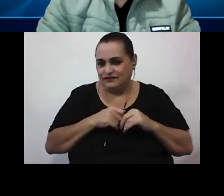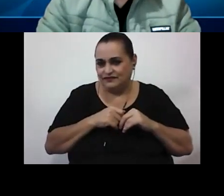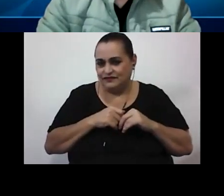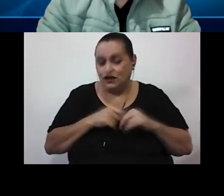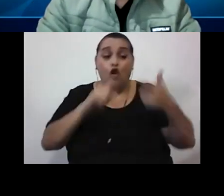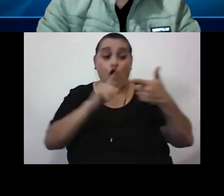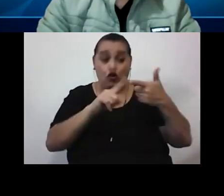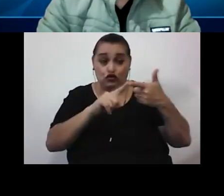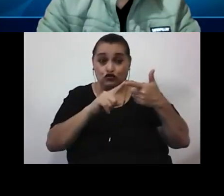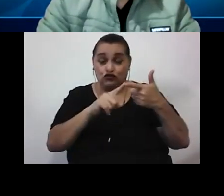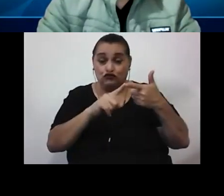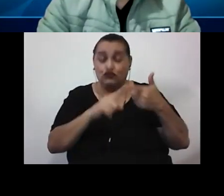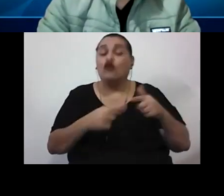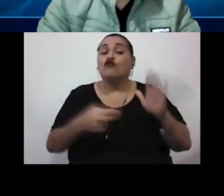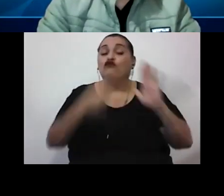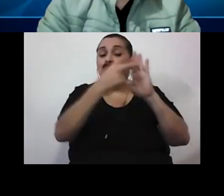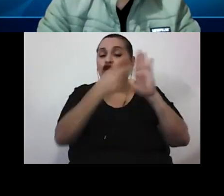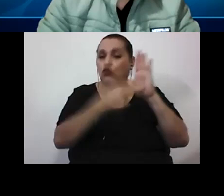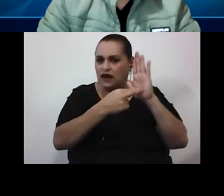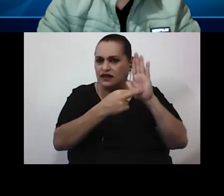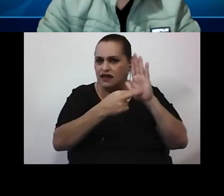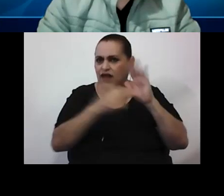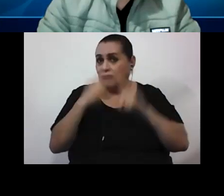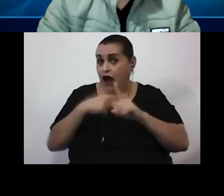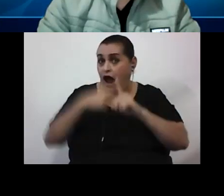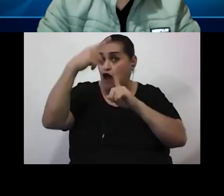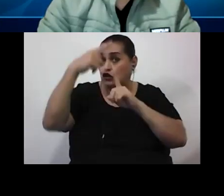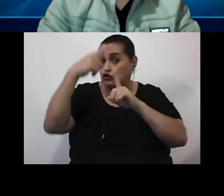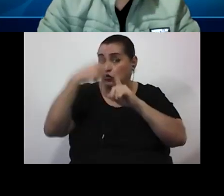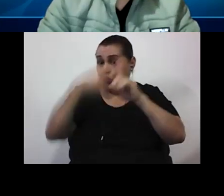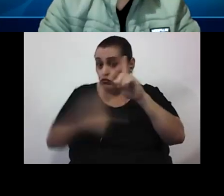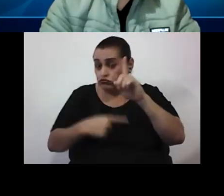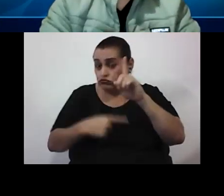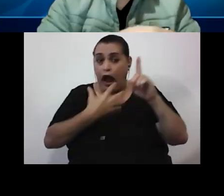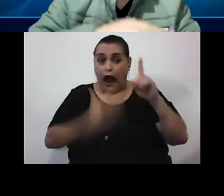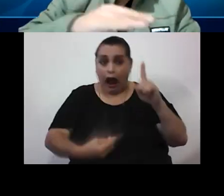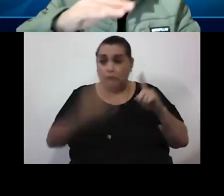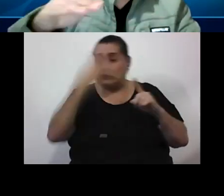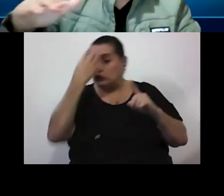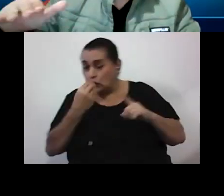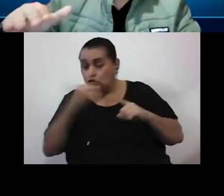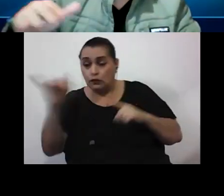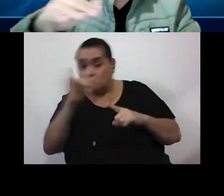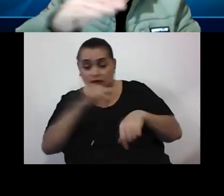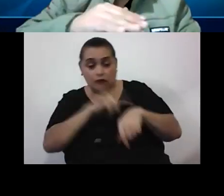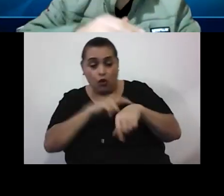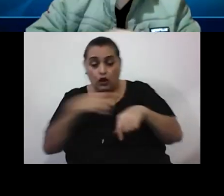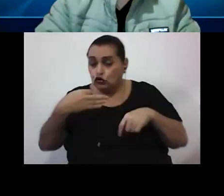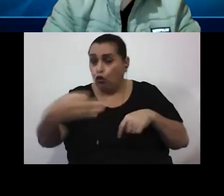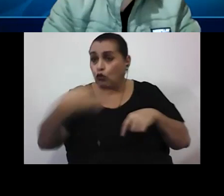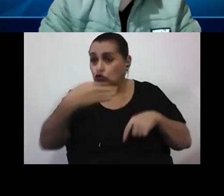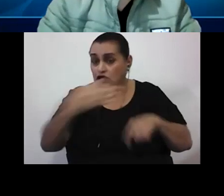criterio es la regularidad. Es alto, tiene hambre y sueño a la misma hora todos los días, es decir, tiene un comportamiento regular,